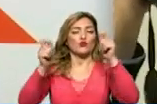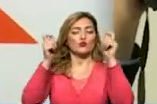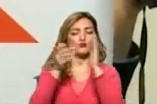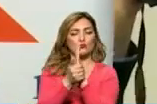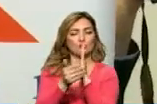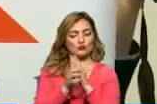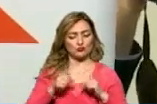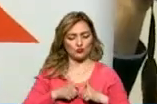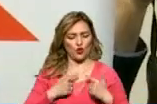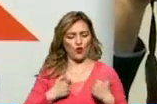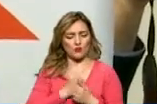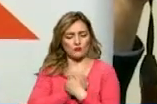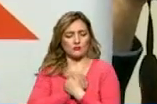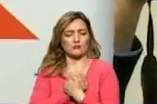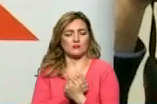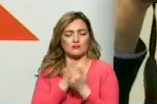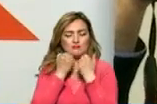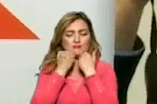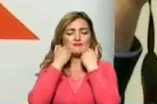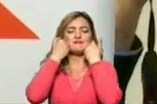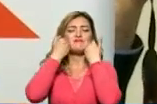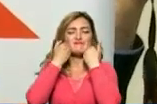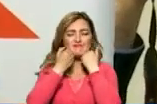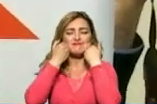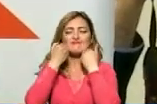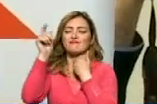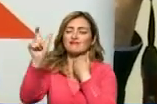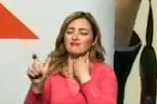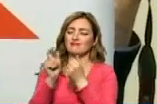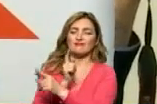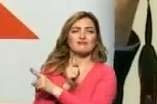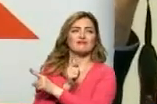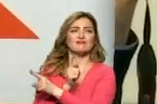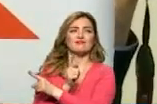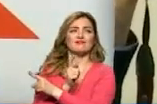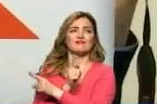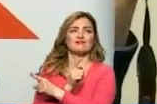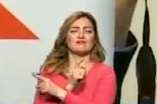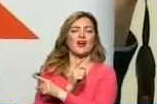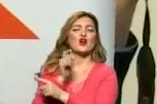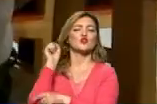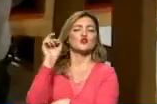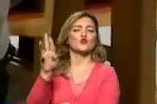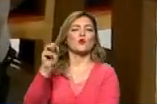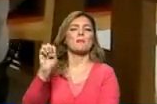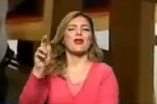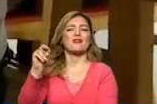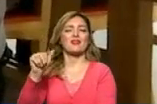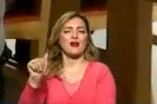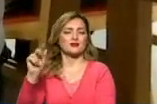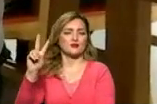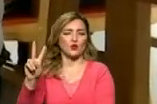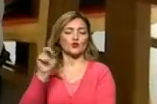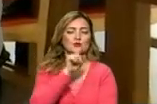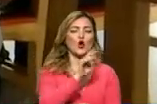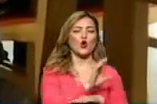su corazón, con su amor y con su afecto a las personas con discapacidad de la MENA 2 y de Conocoto. Los